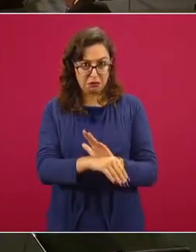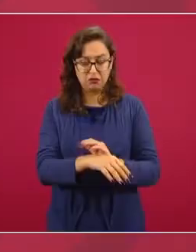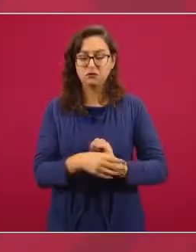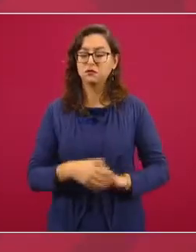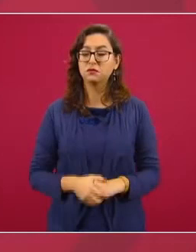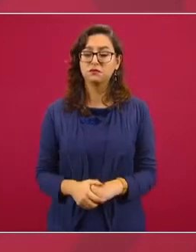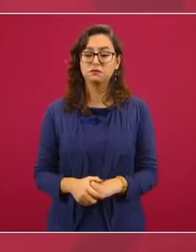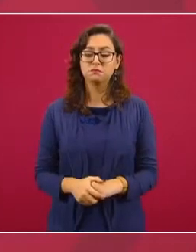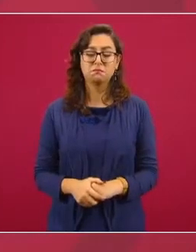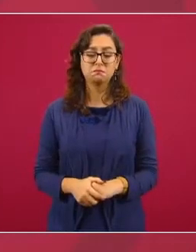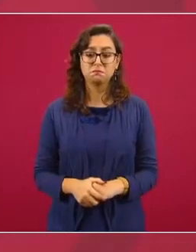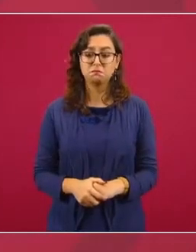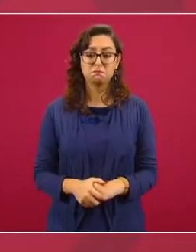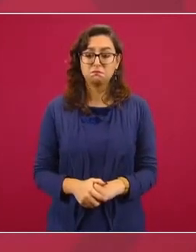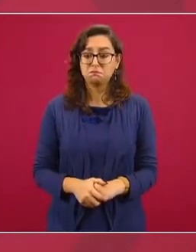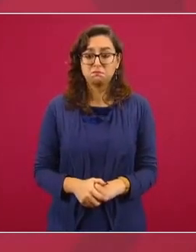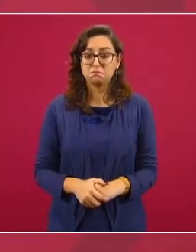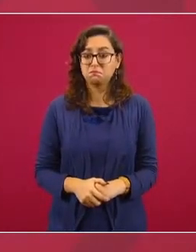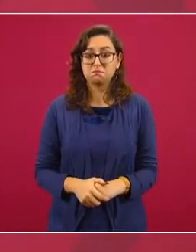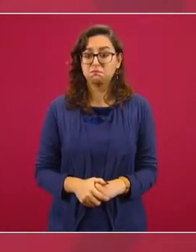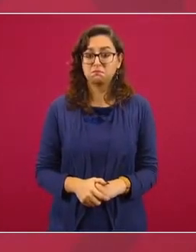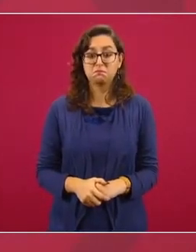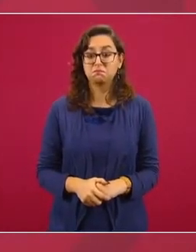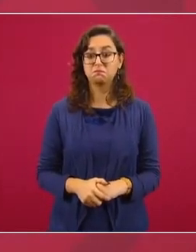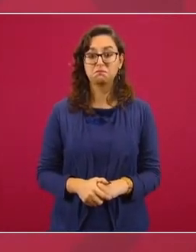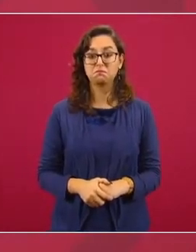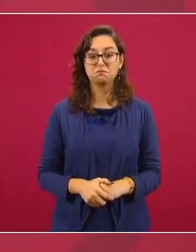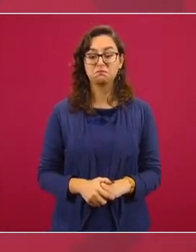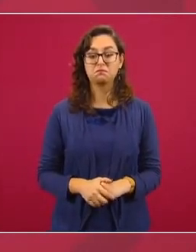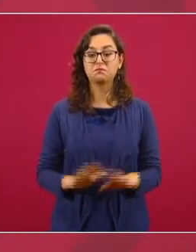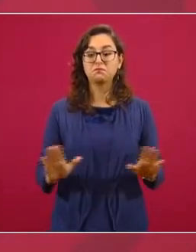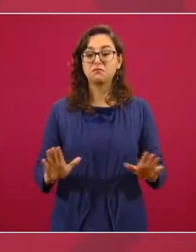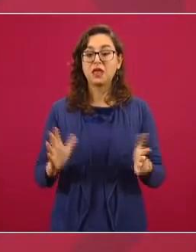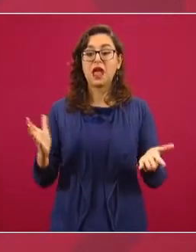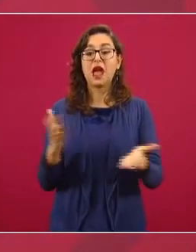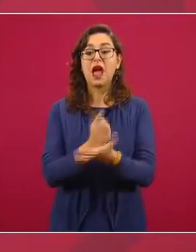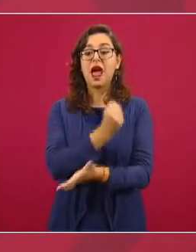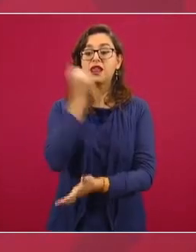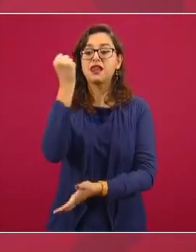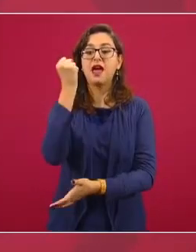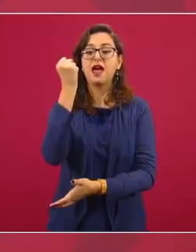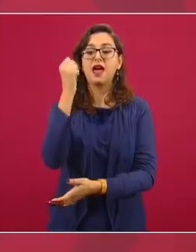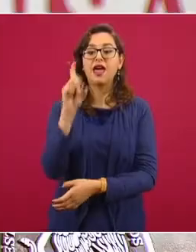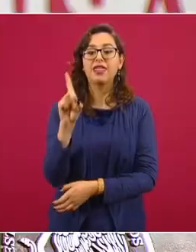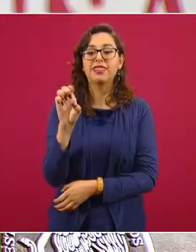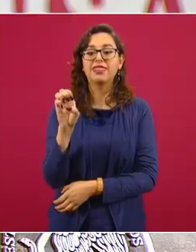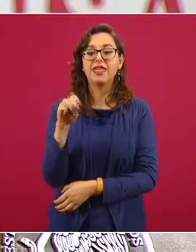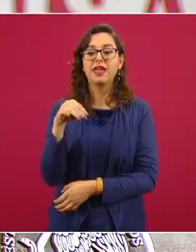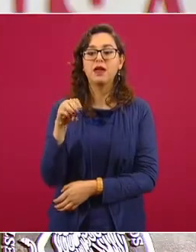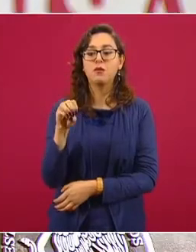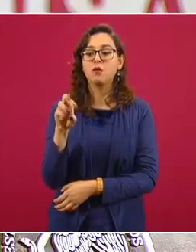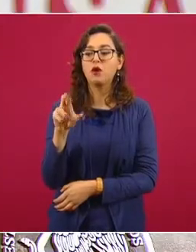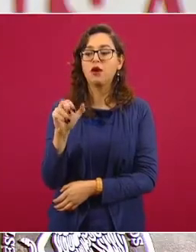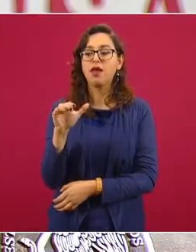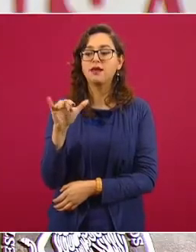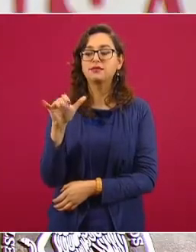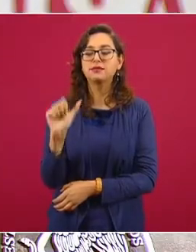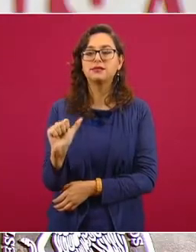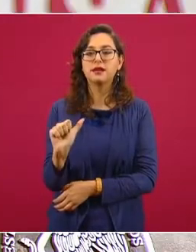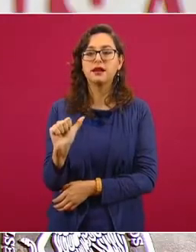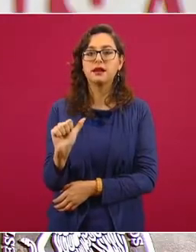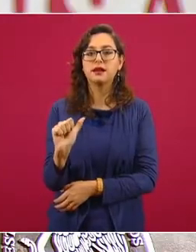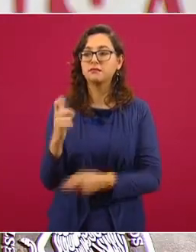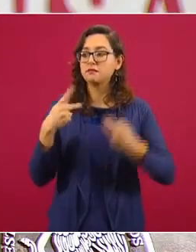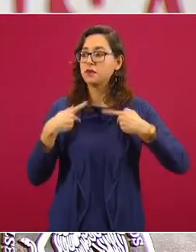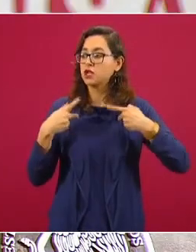No, yo creo que es un triunfo para la democracia si la gente participa y hay